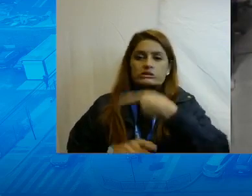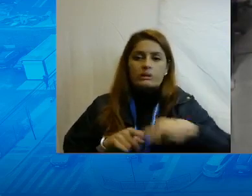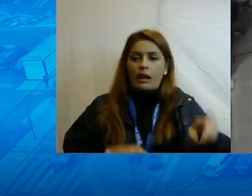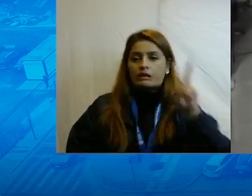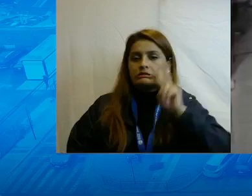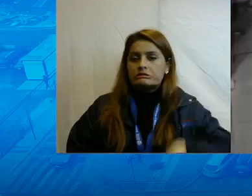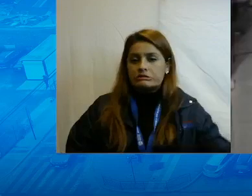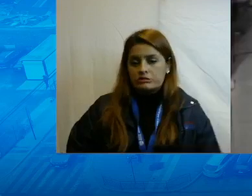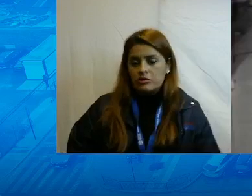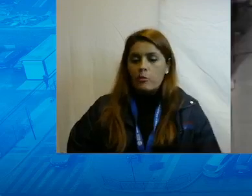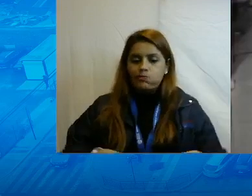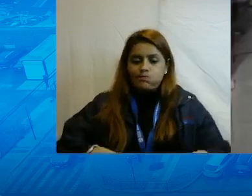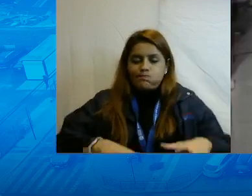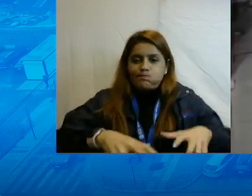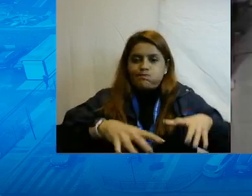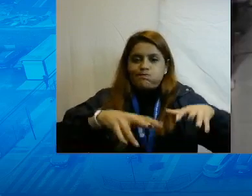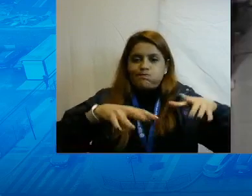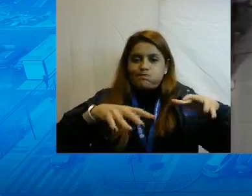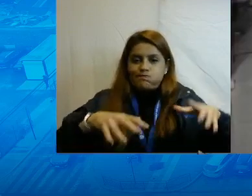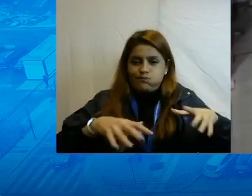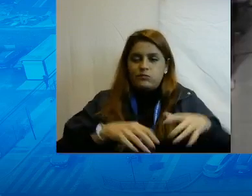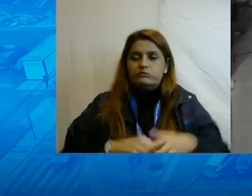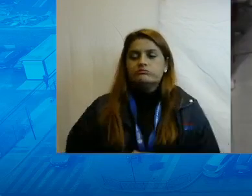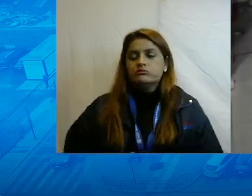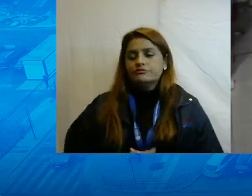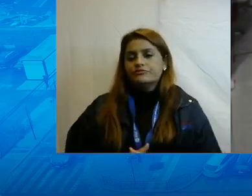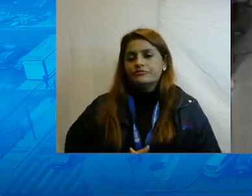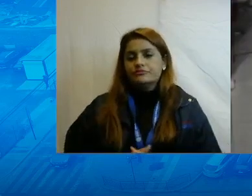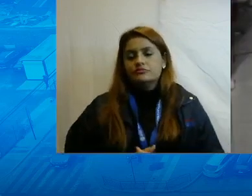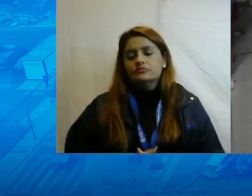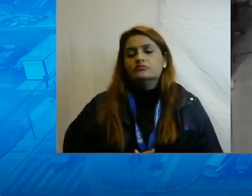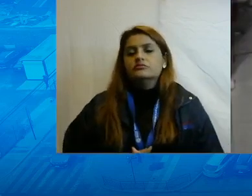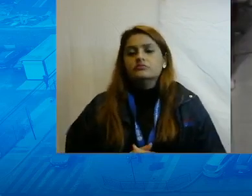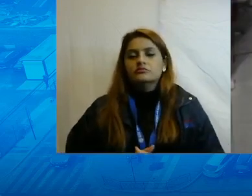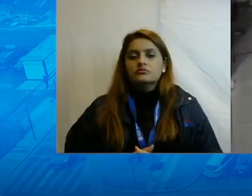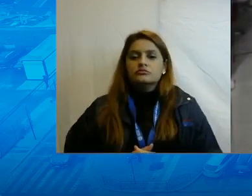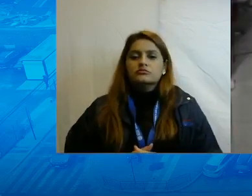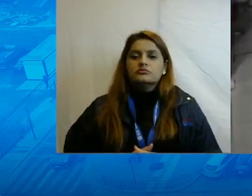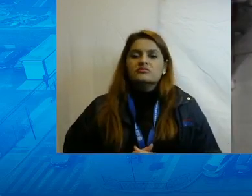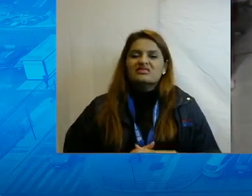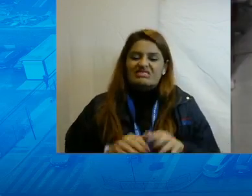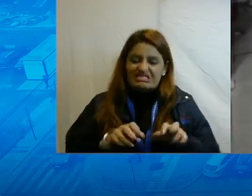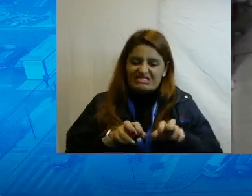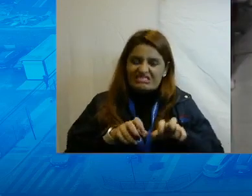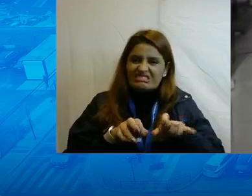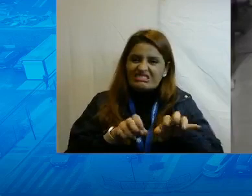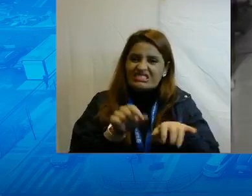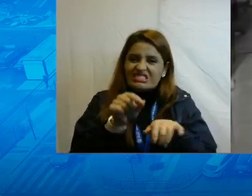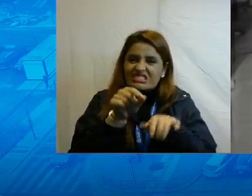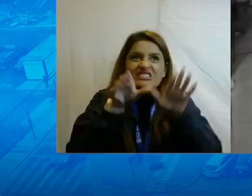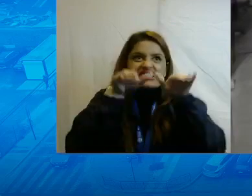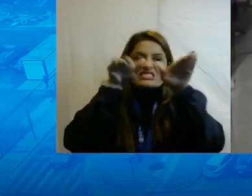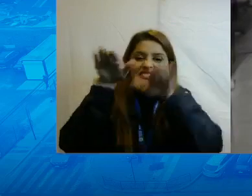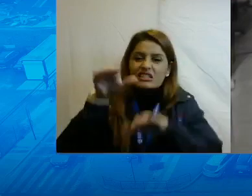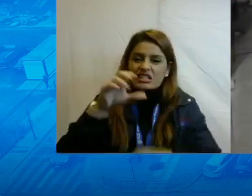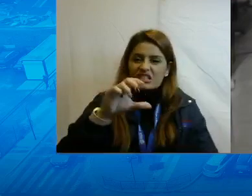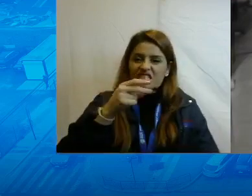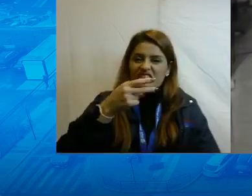mandan fotografías de plagas también y del chinche de la Lerce, que también está llegando ahí